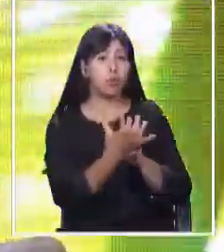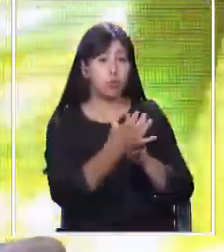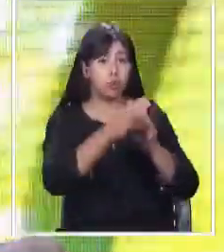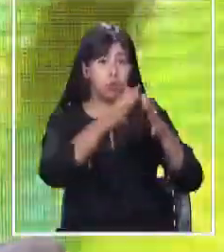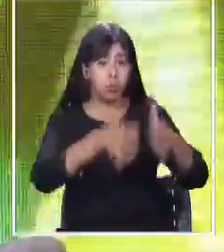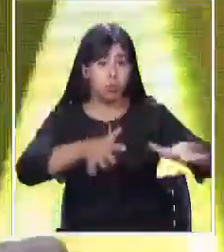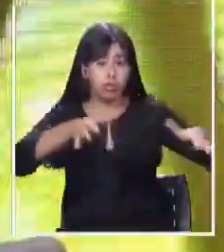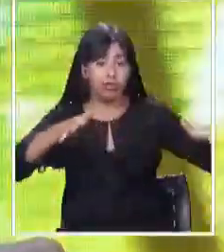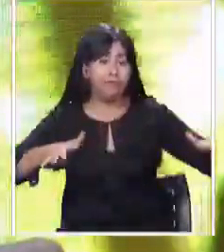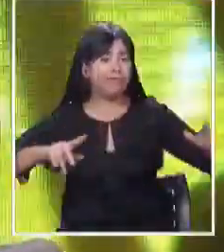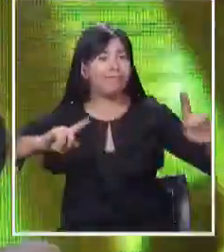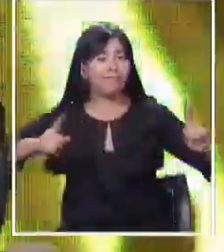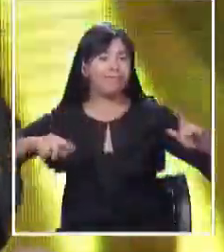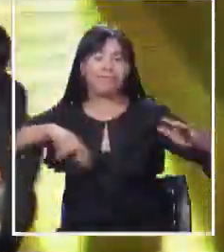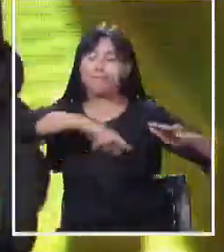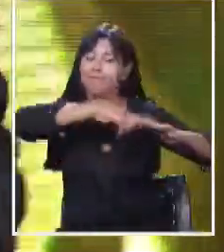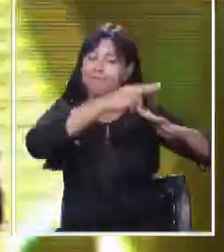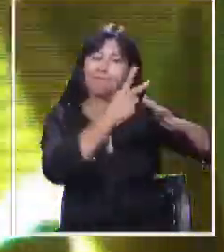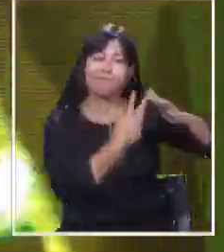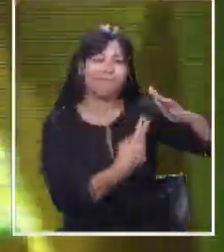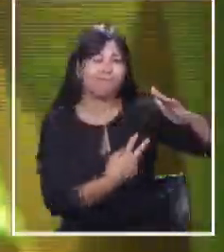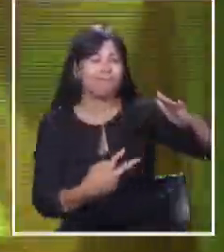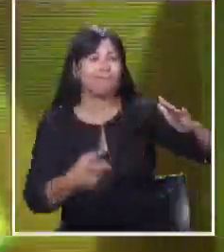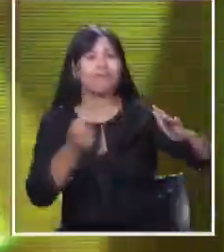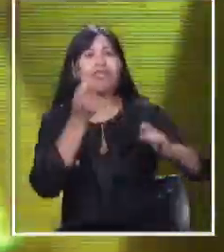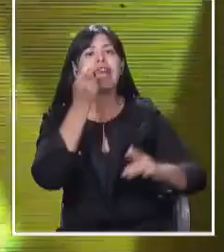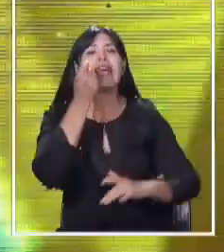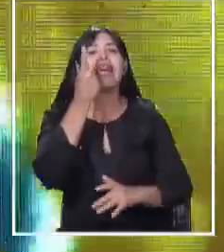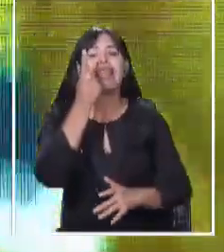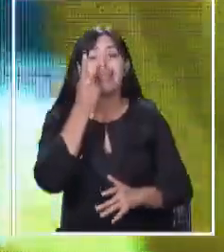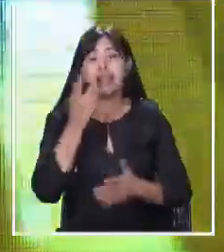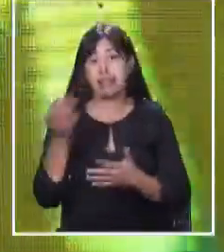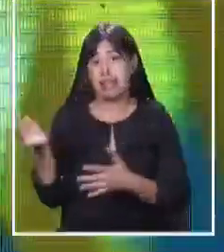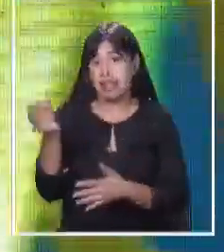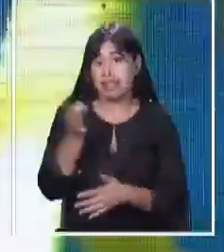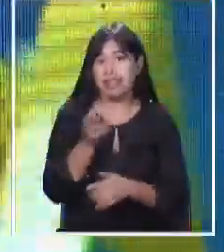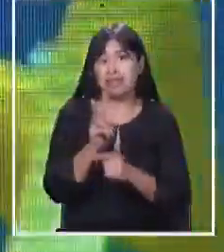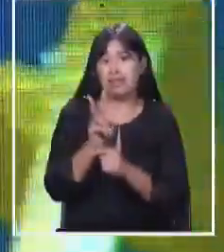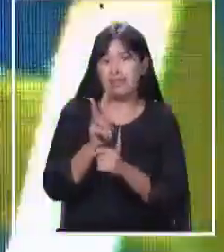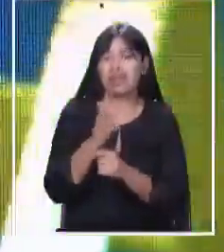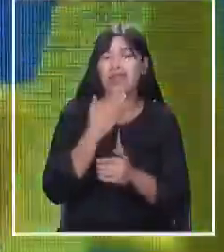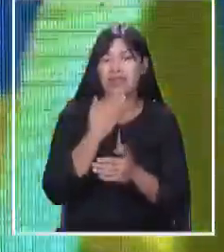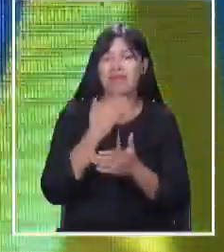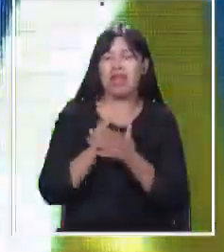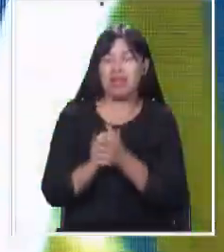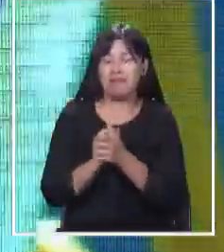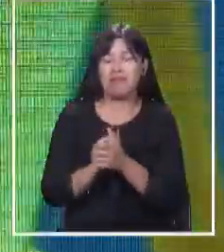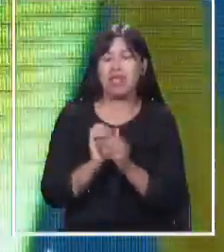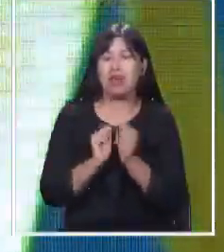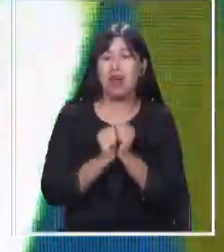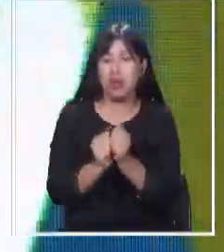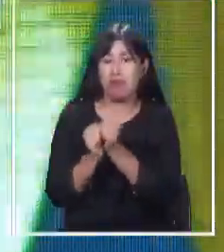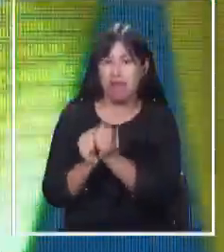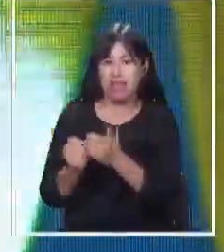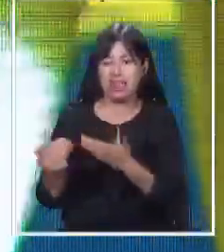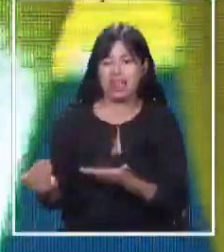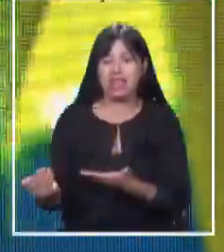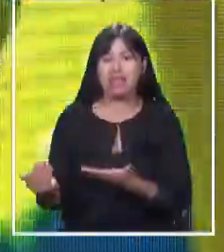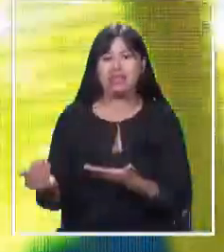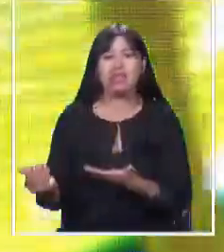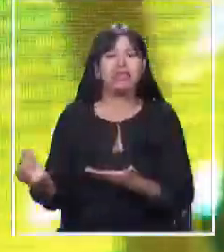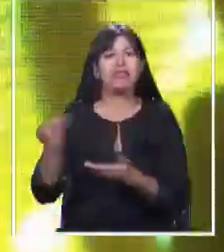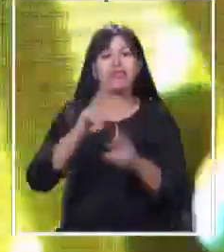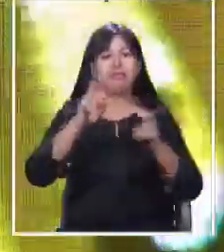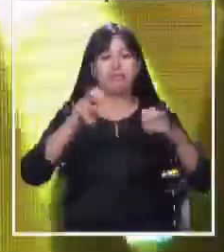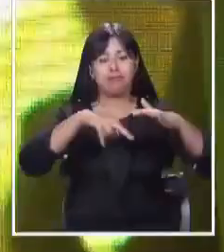Entender mucho más. Hay gente que está, de lo que decía ahora el profesor y amigo y colega, sobre bajar